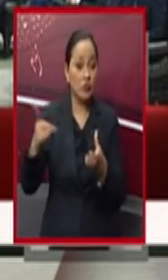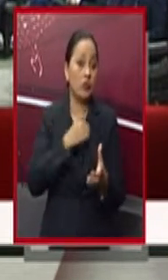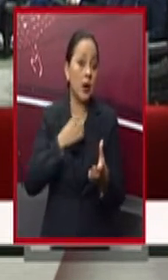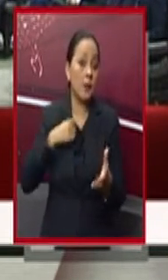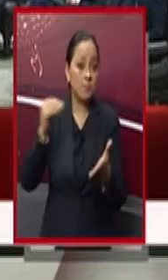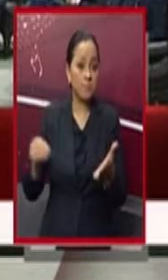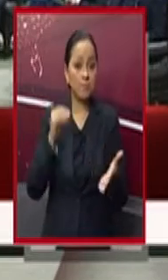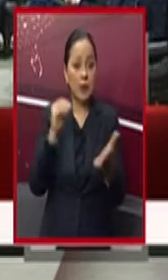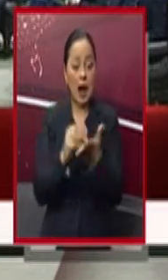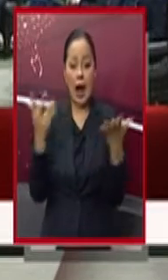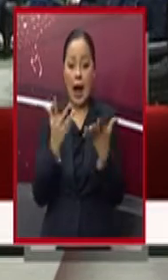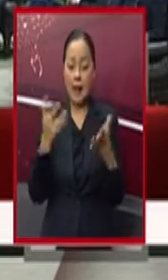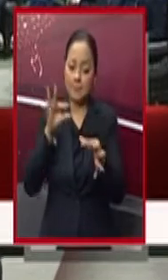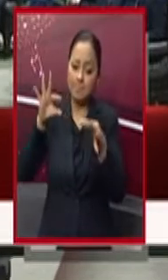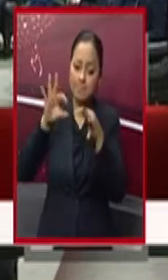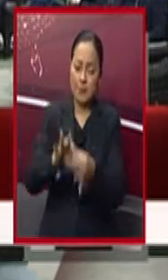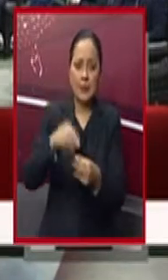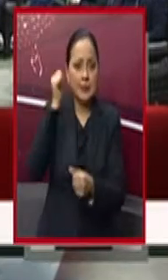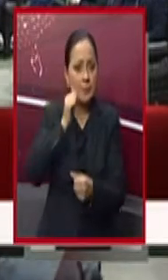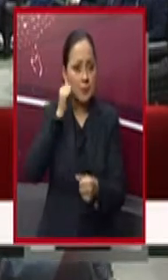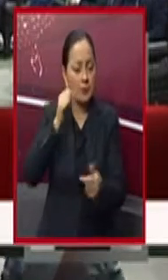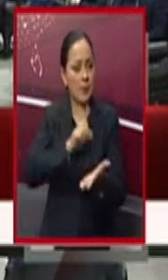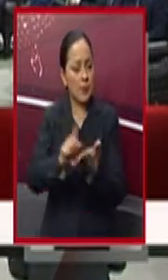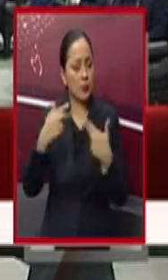por la aplicación de los derechos humanos.